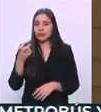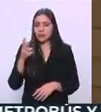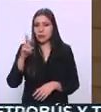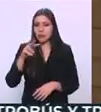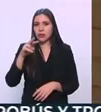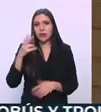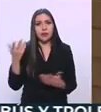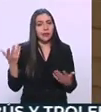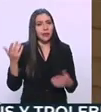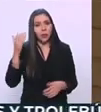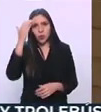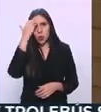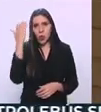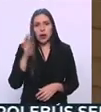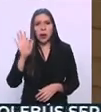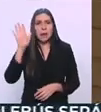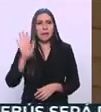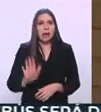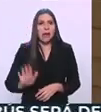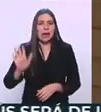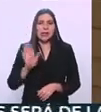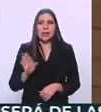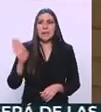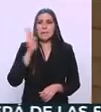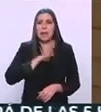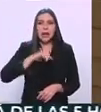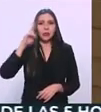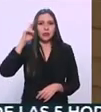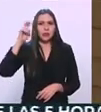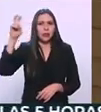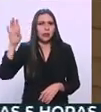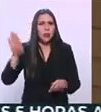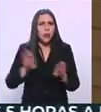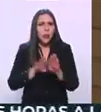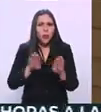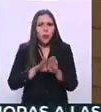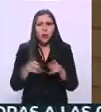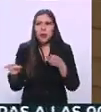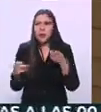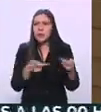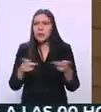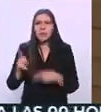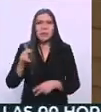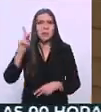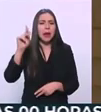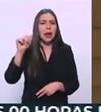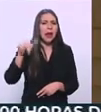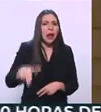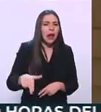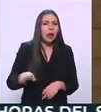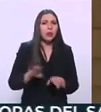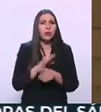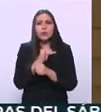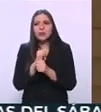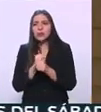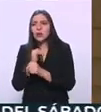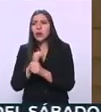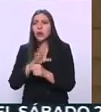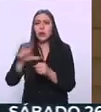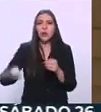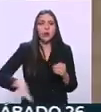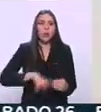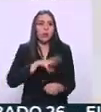pesadilla, una verdadera pesadilla, averiguar cómo uno podía hacer un plan estratégico integral, consolidado